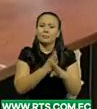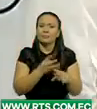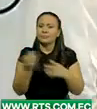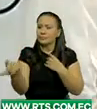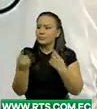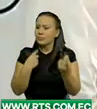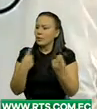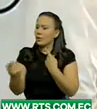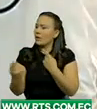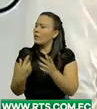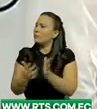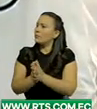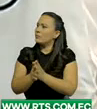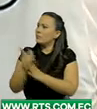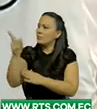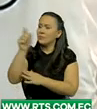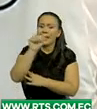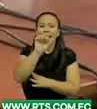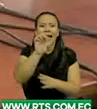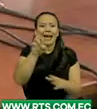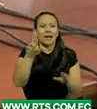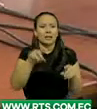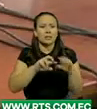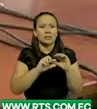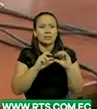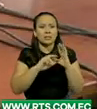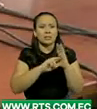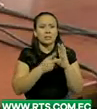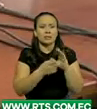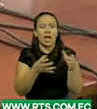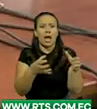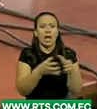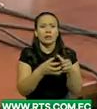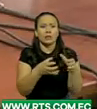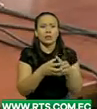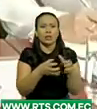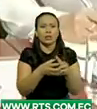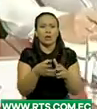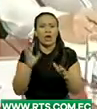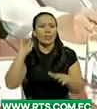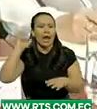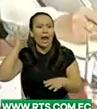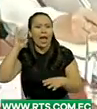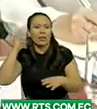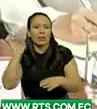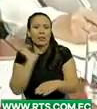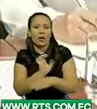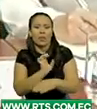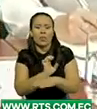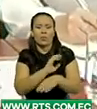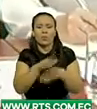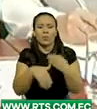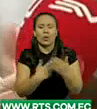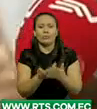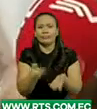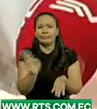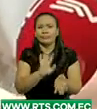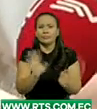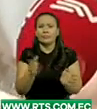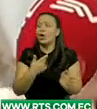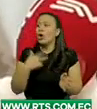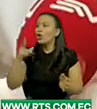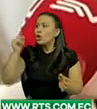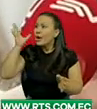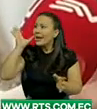en cada foro, como en AER, donde la ministra ha dicho, aquí sobran los motivos para no caer en el mismo fango. No creo